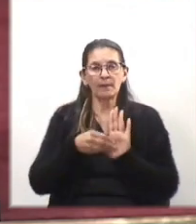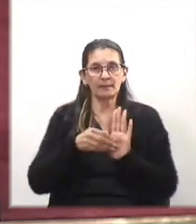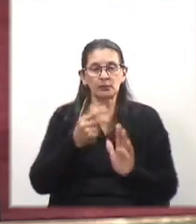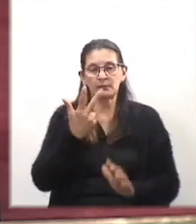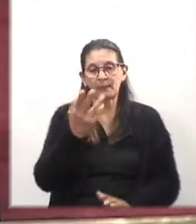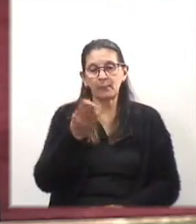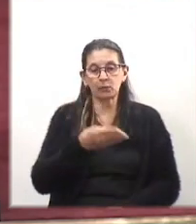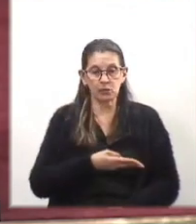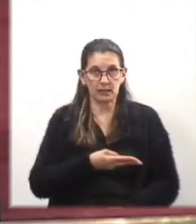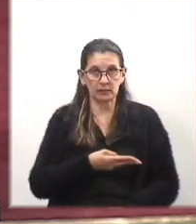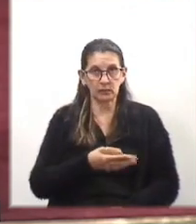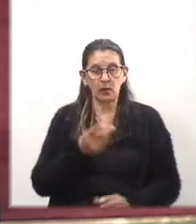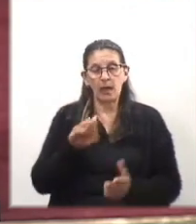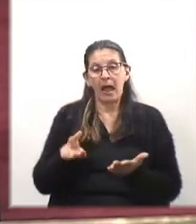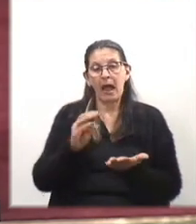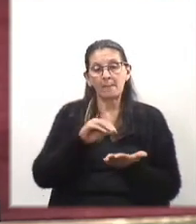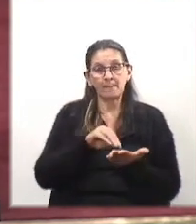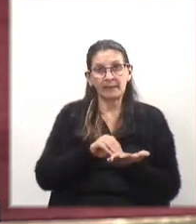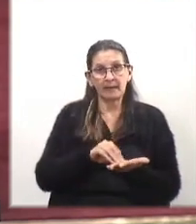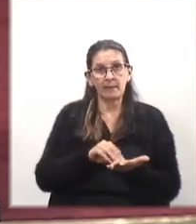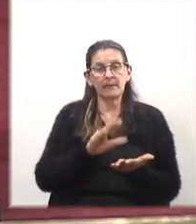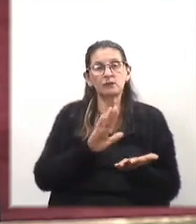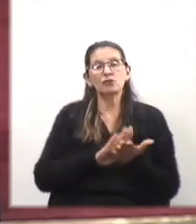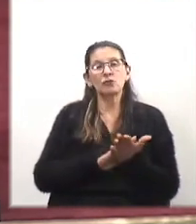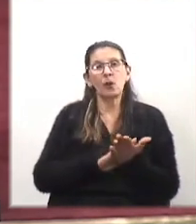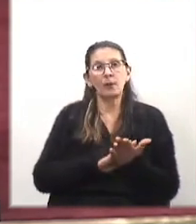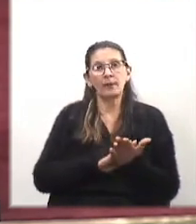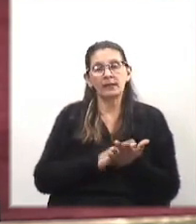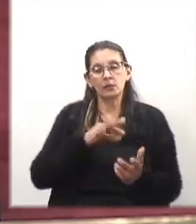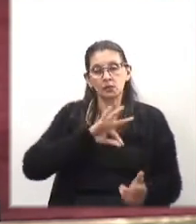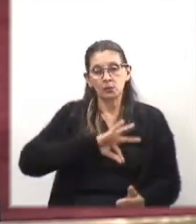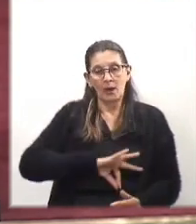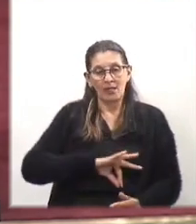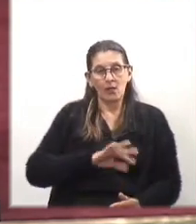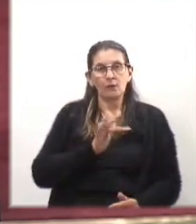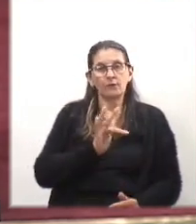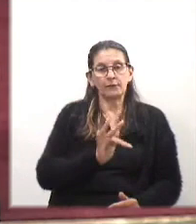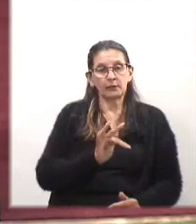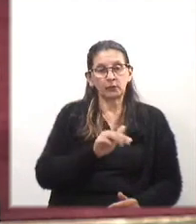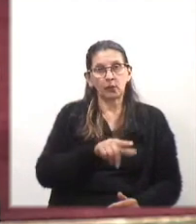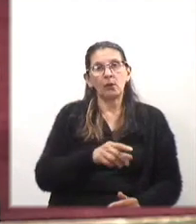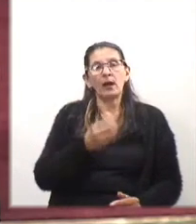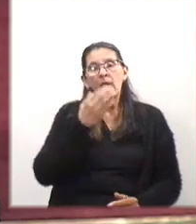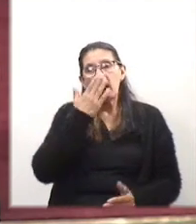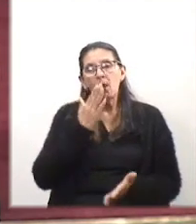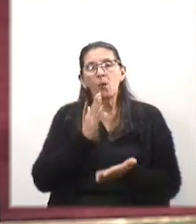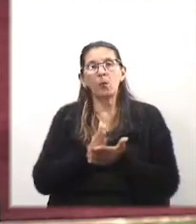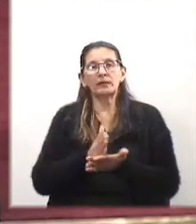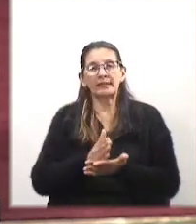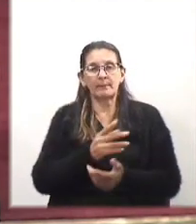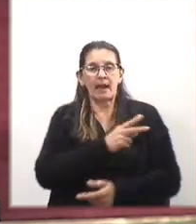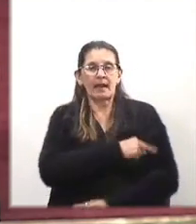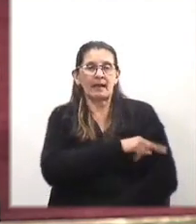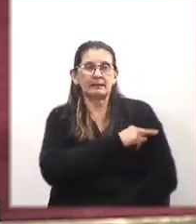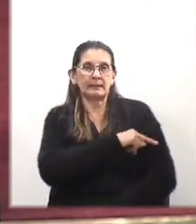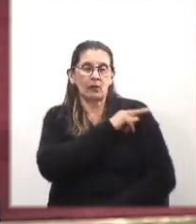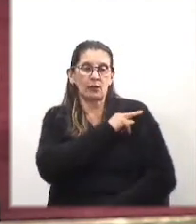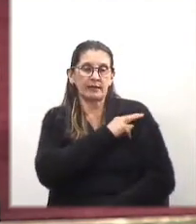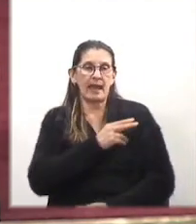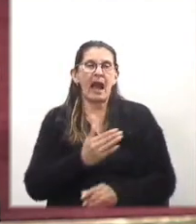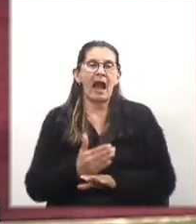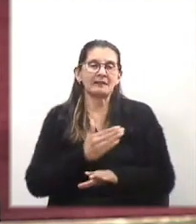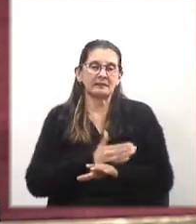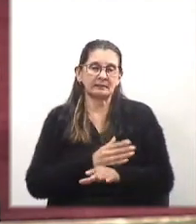un 3%, aplicable sobre el sueldo ficto correspondiente a la última categoría de aportación previo a